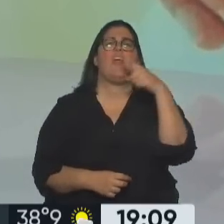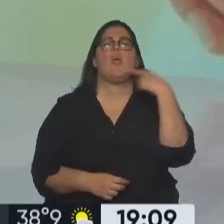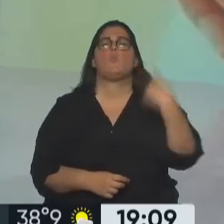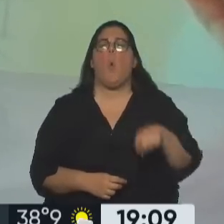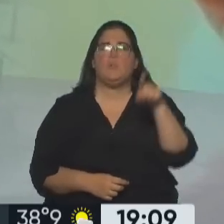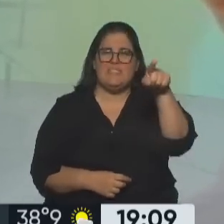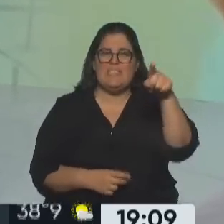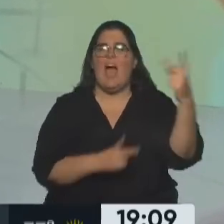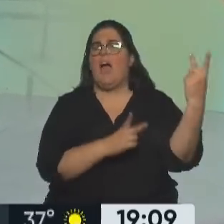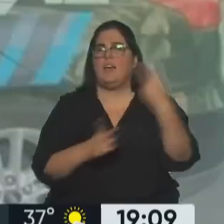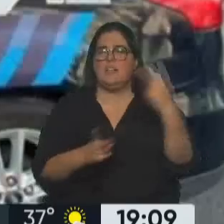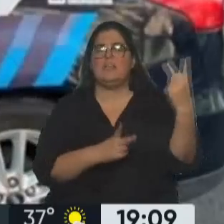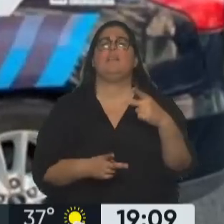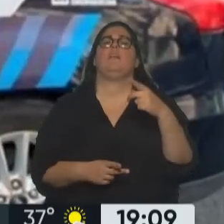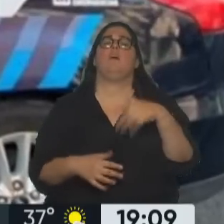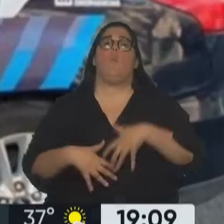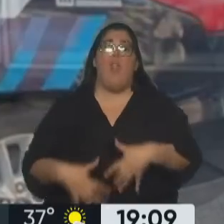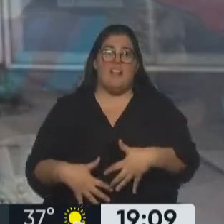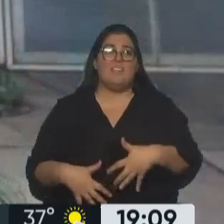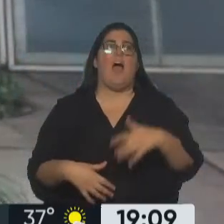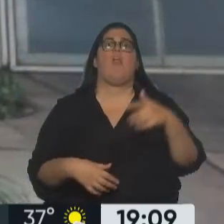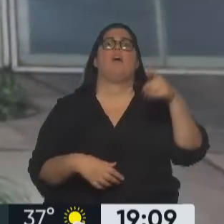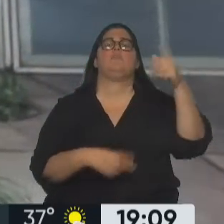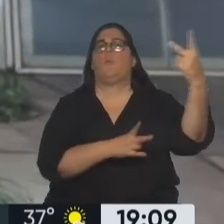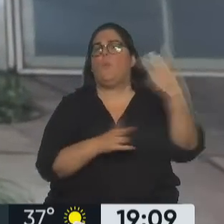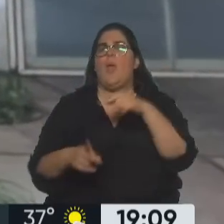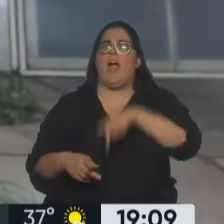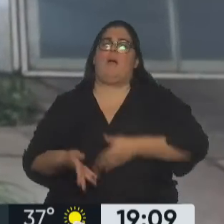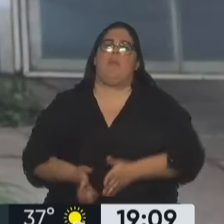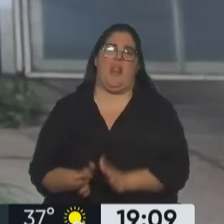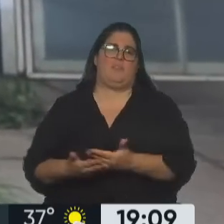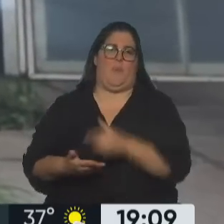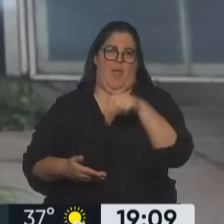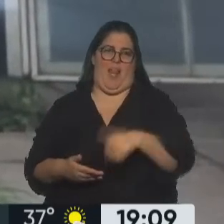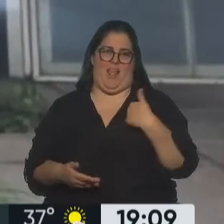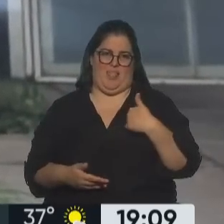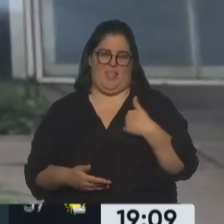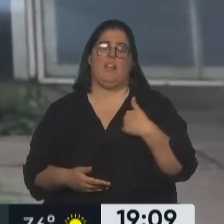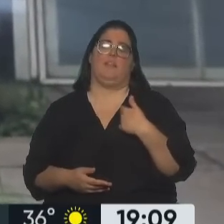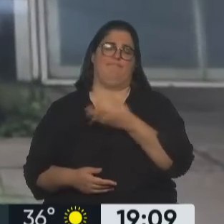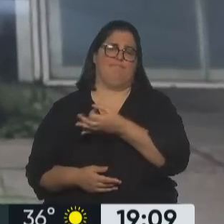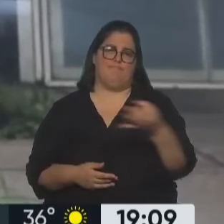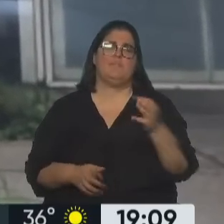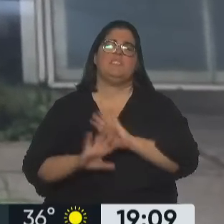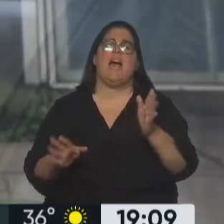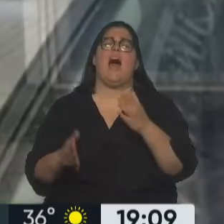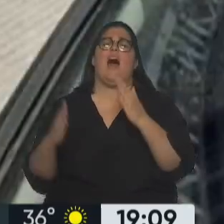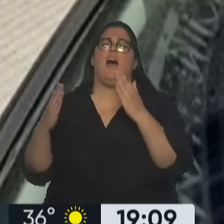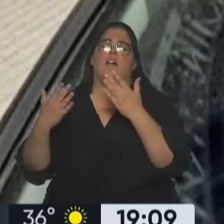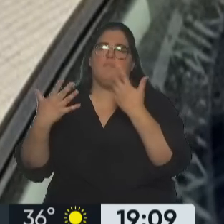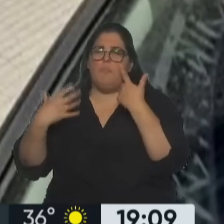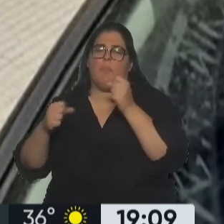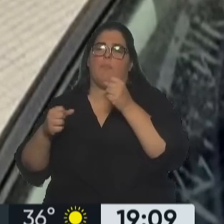mujeres rusas que vienen embarazadas a tener familia aquí en la República Argentina Así es una serie de allanamientos que